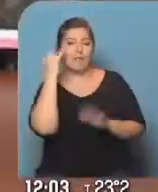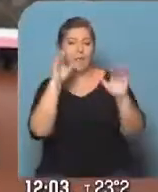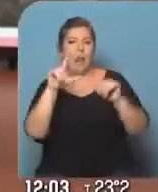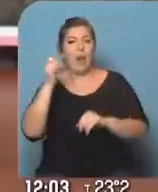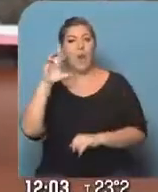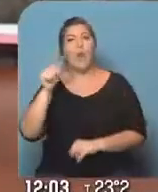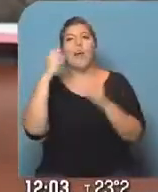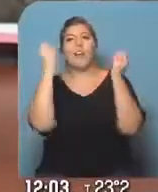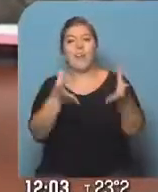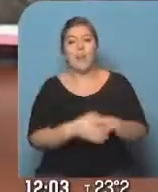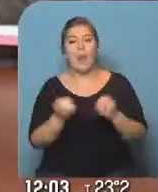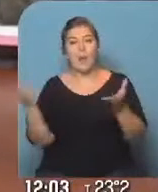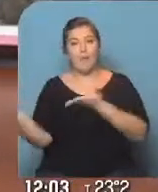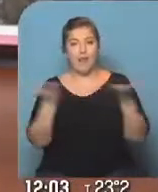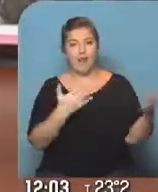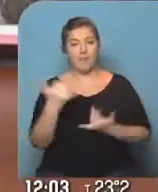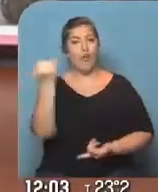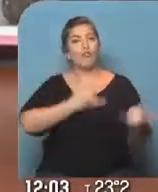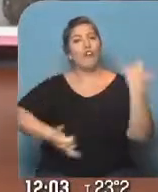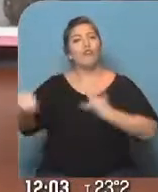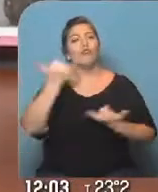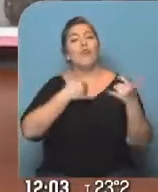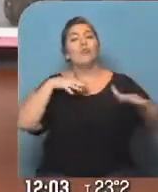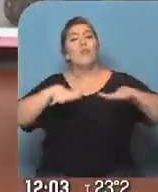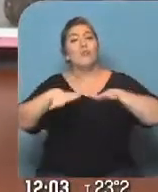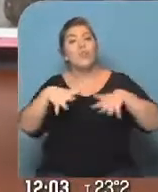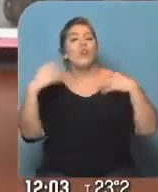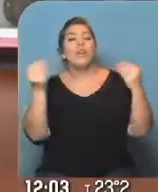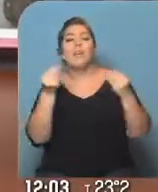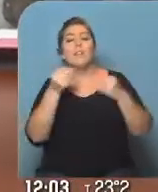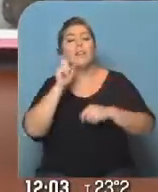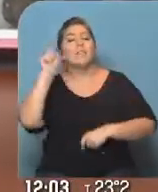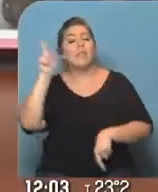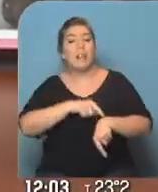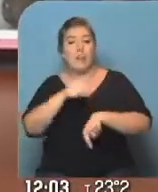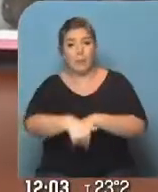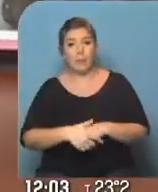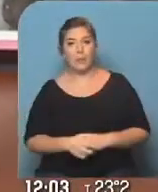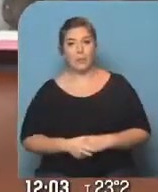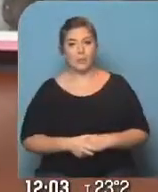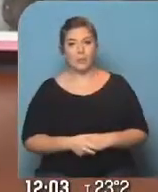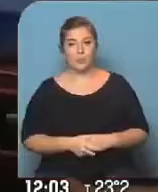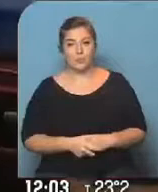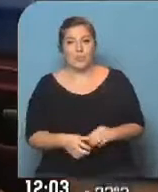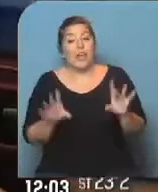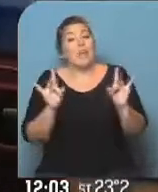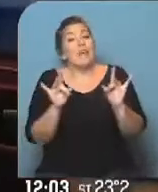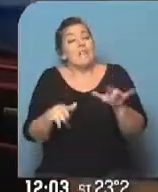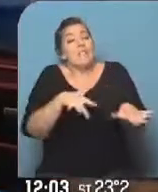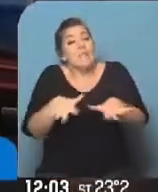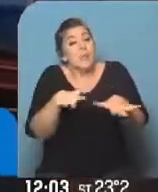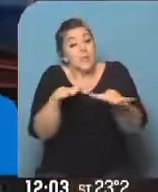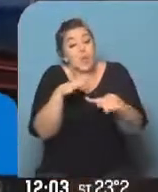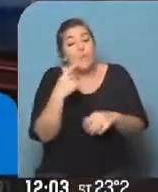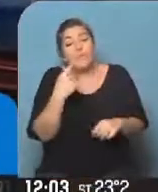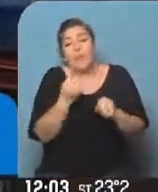¿cómo estás? Bienvenida. Danos un panorama de lo que está sucediendo allí en este momento. Muy complicado, Alejandro, desde las primeras